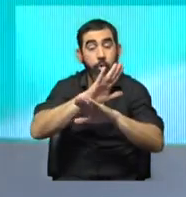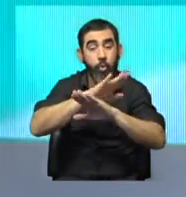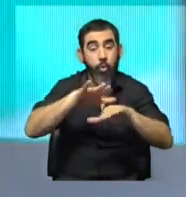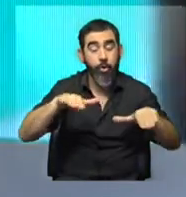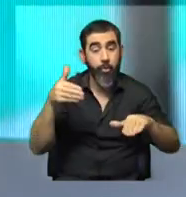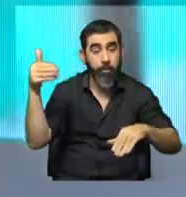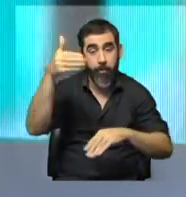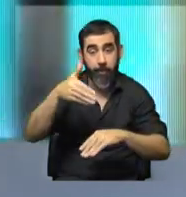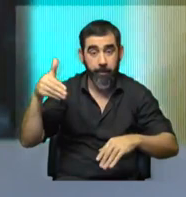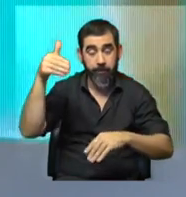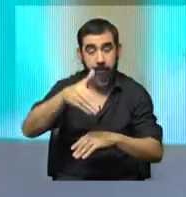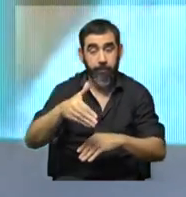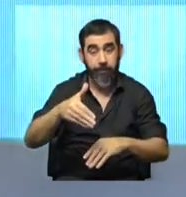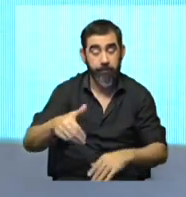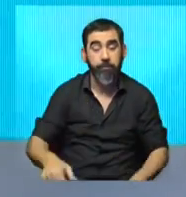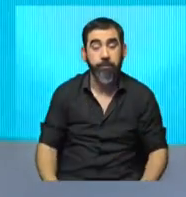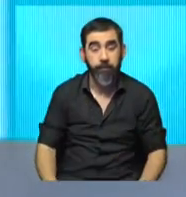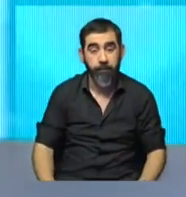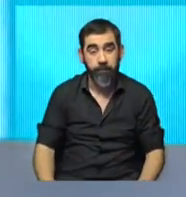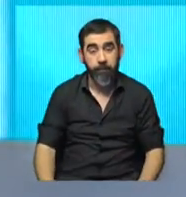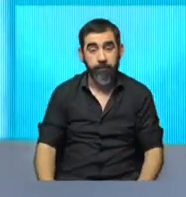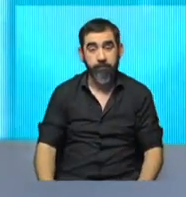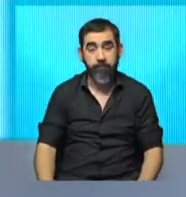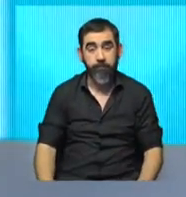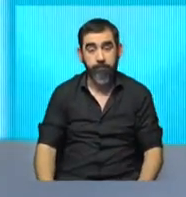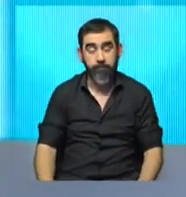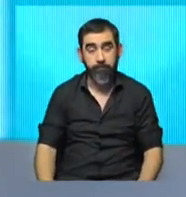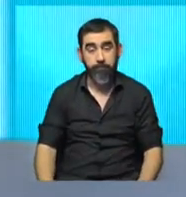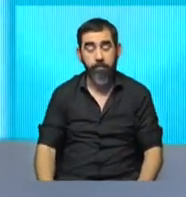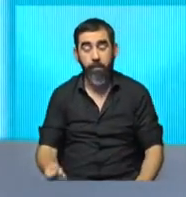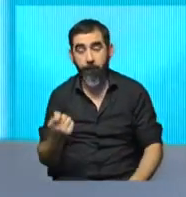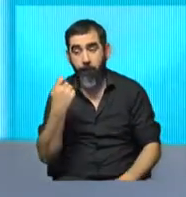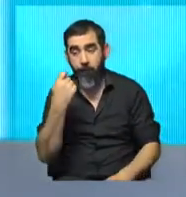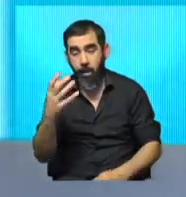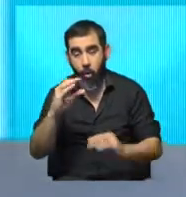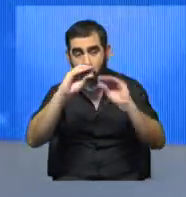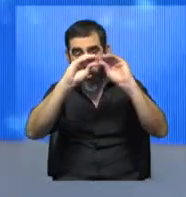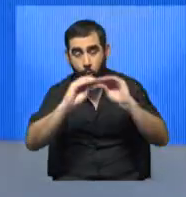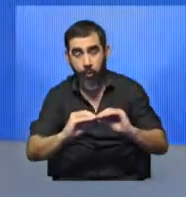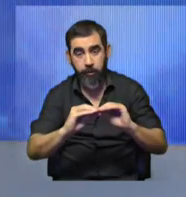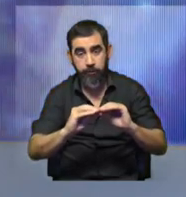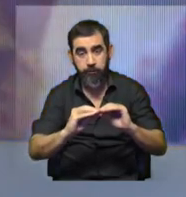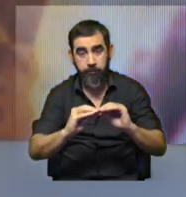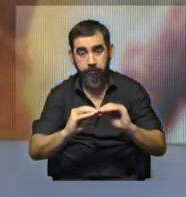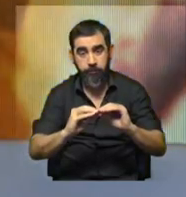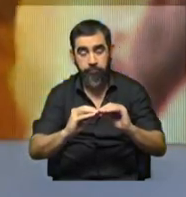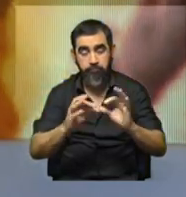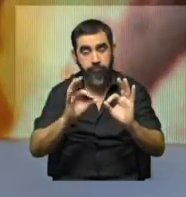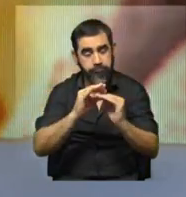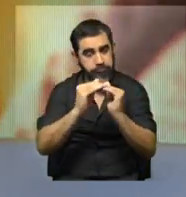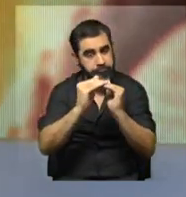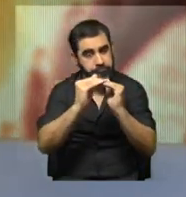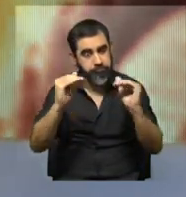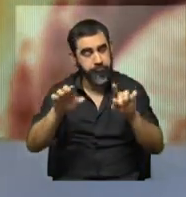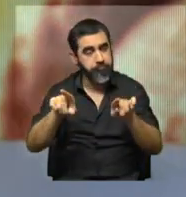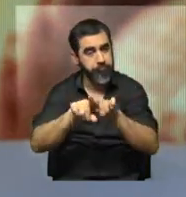que participaron, realmente los valores que pudimos calcular equivalentes estaban súper alineados. Así